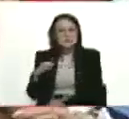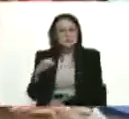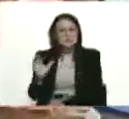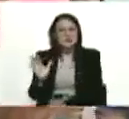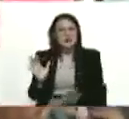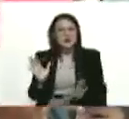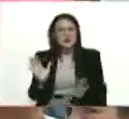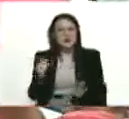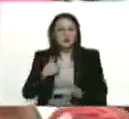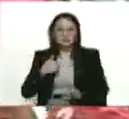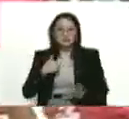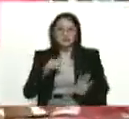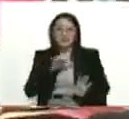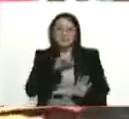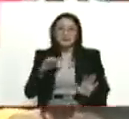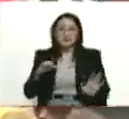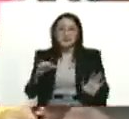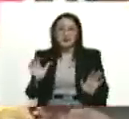en lo personal,